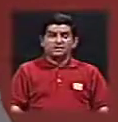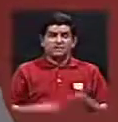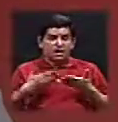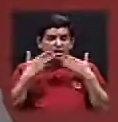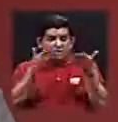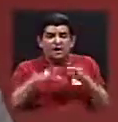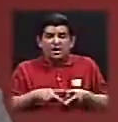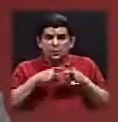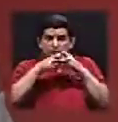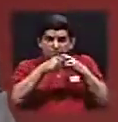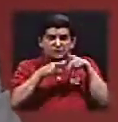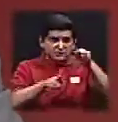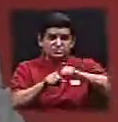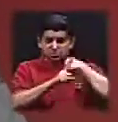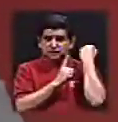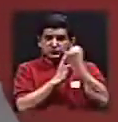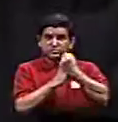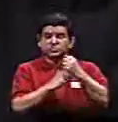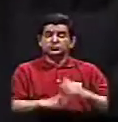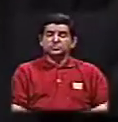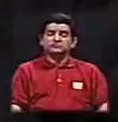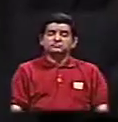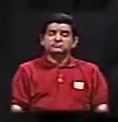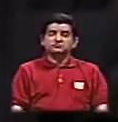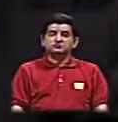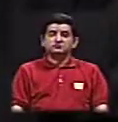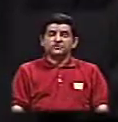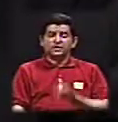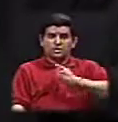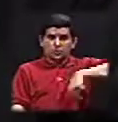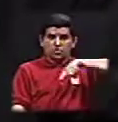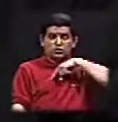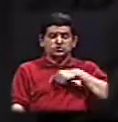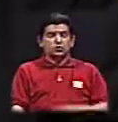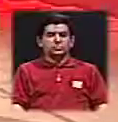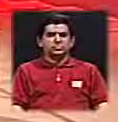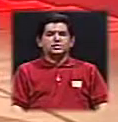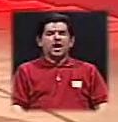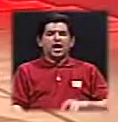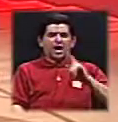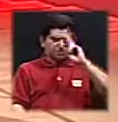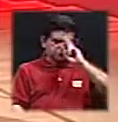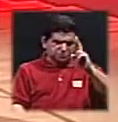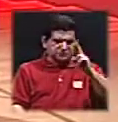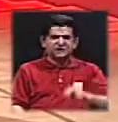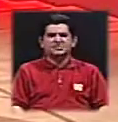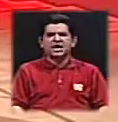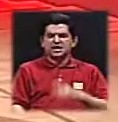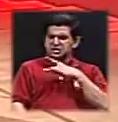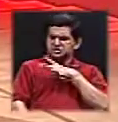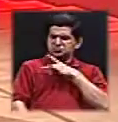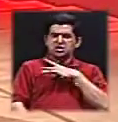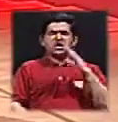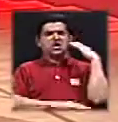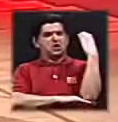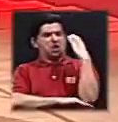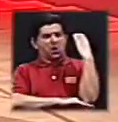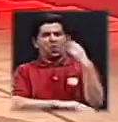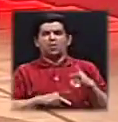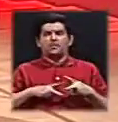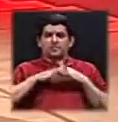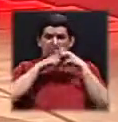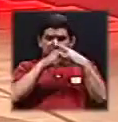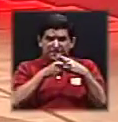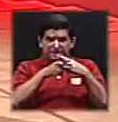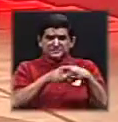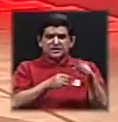brinde un préstamo bajo estas condiciones, ¿verdad? Hemos reconocido que muchas veces en Chile o en Colombia el préstamos